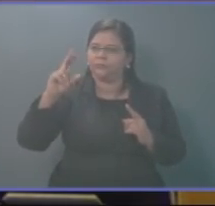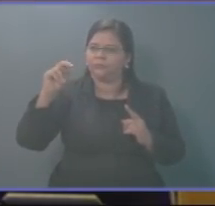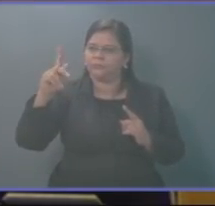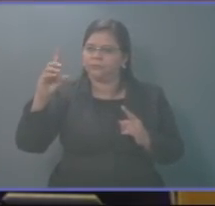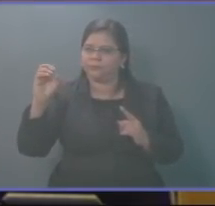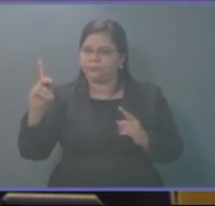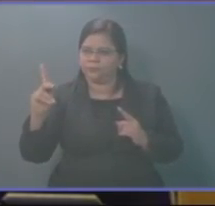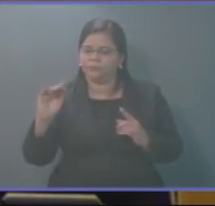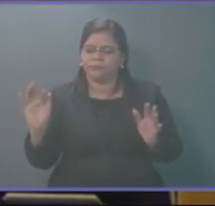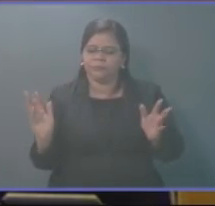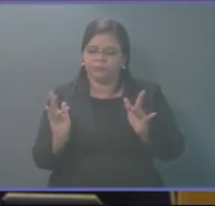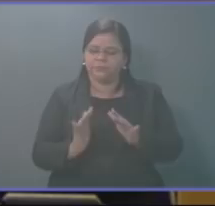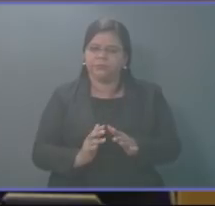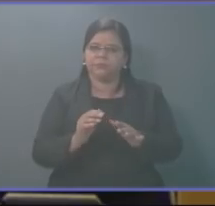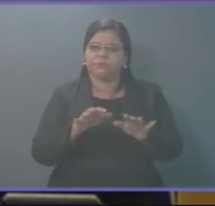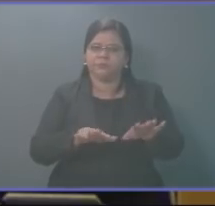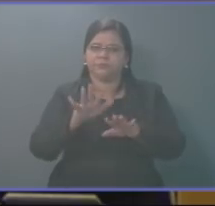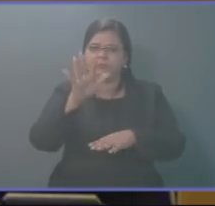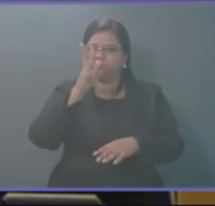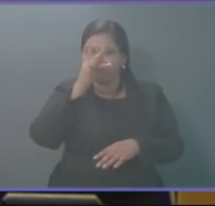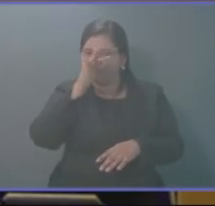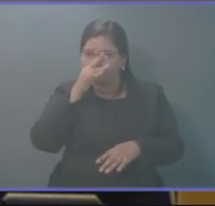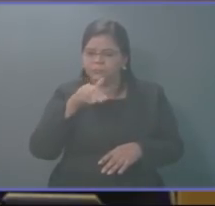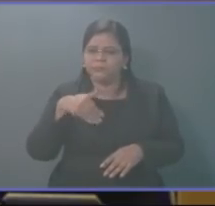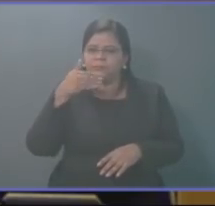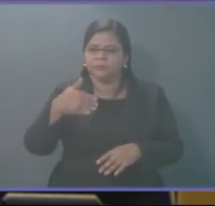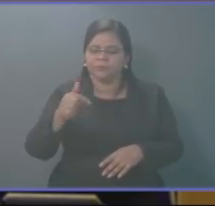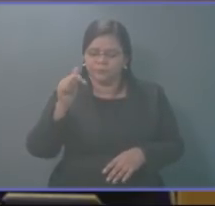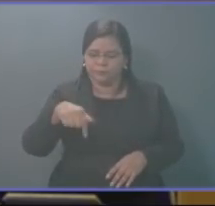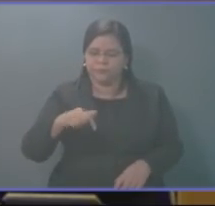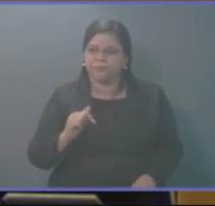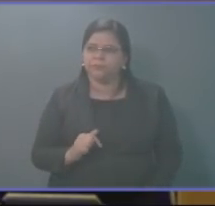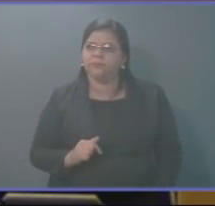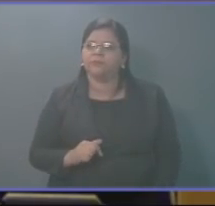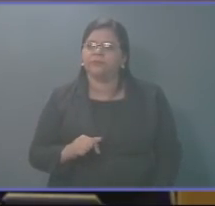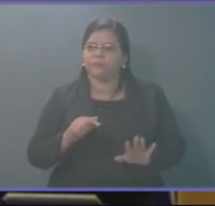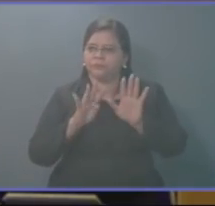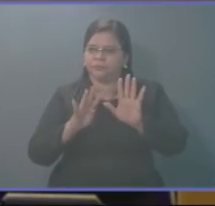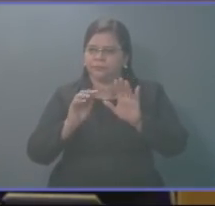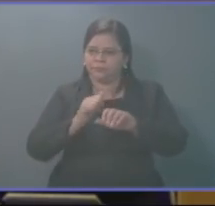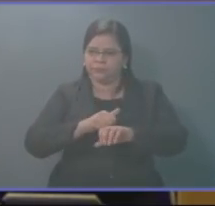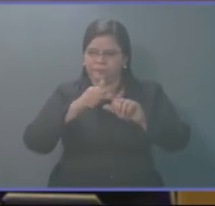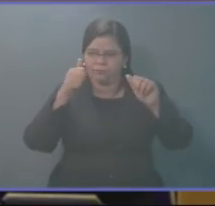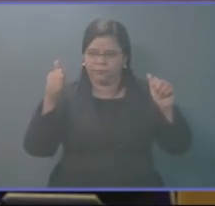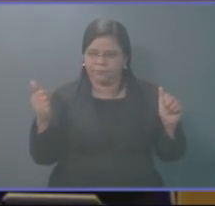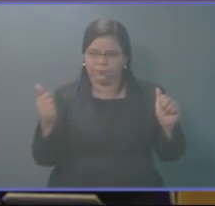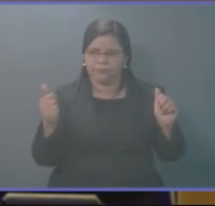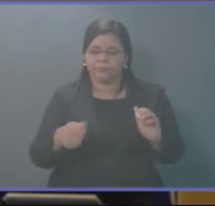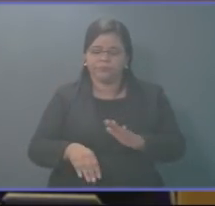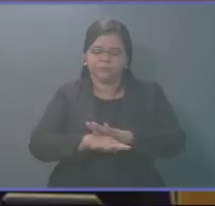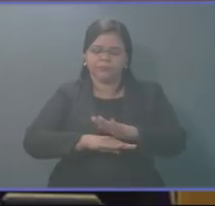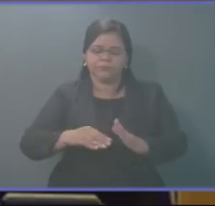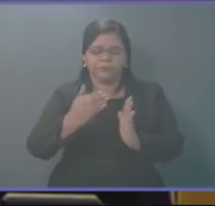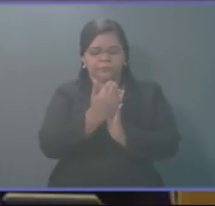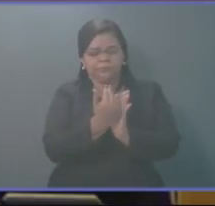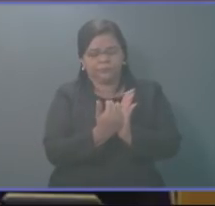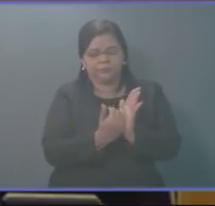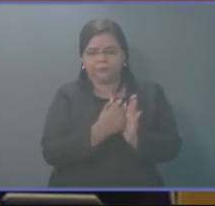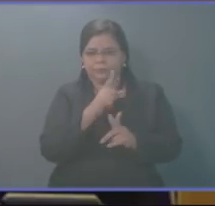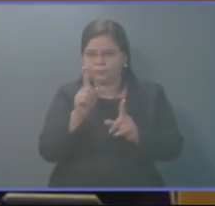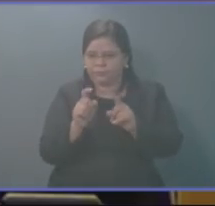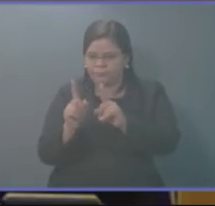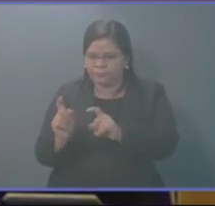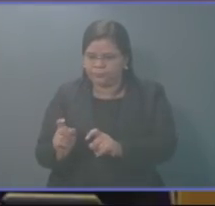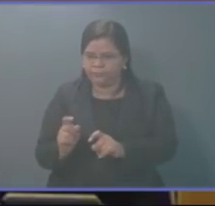sesión plenaria del sábado 15 de febrero del corriente año a las 9 horas, conforme al listado de preguntas